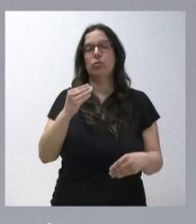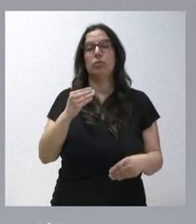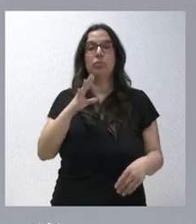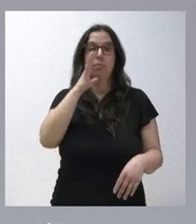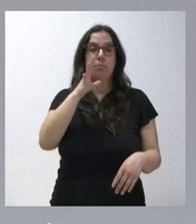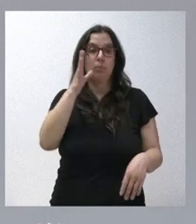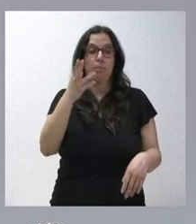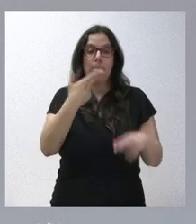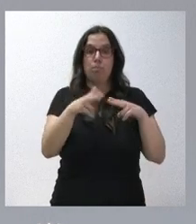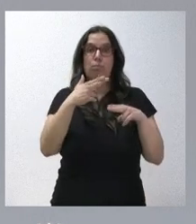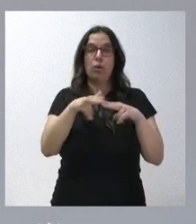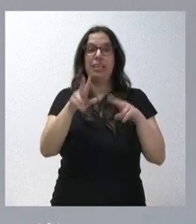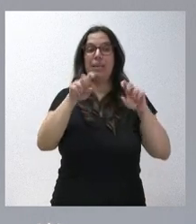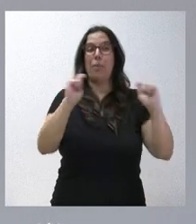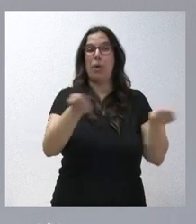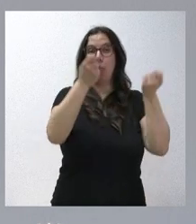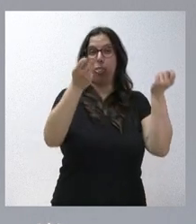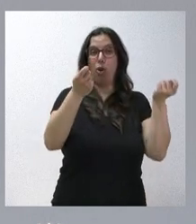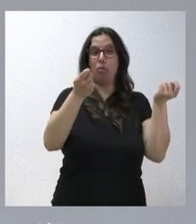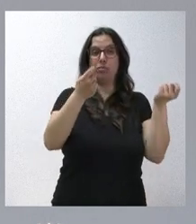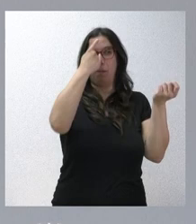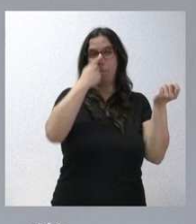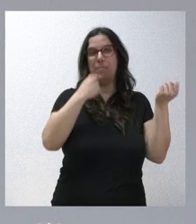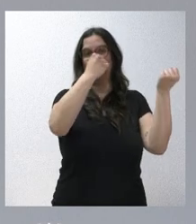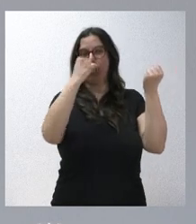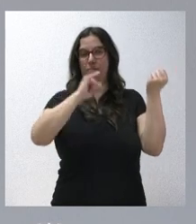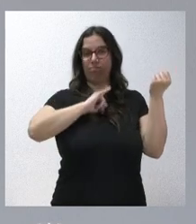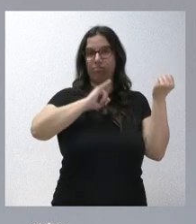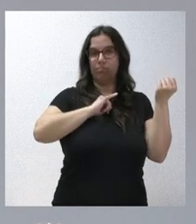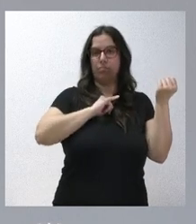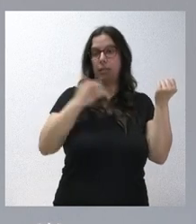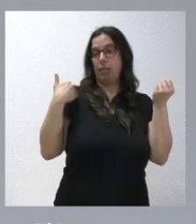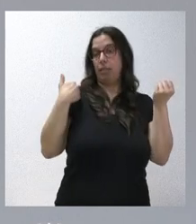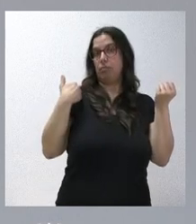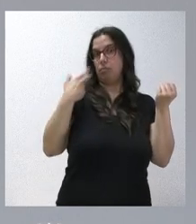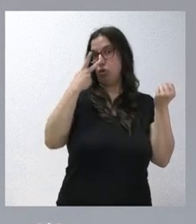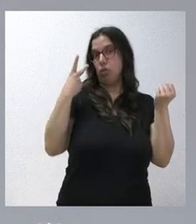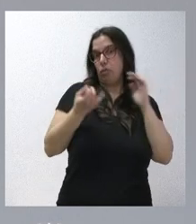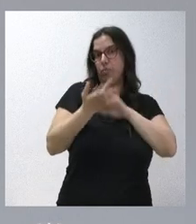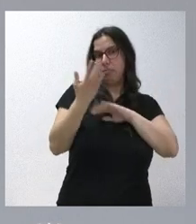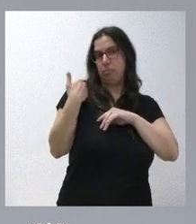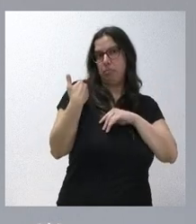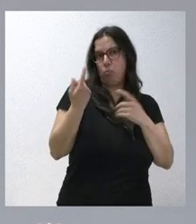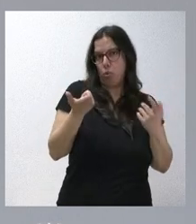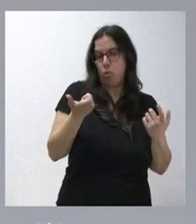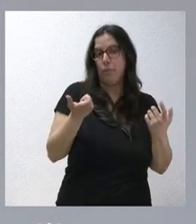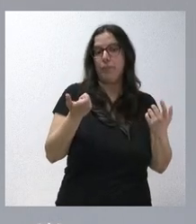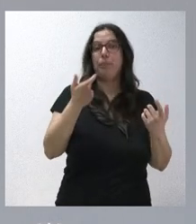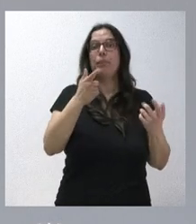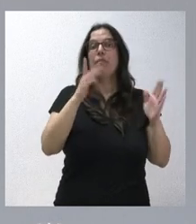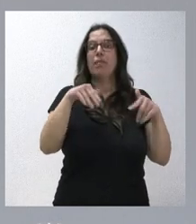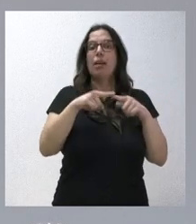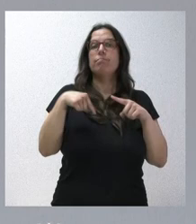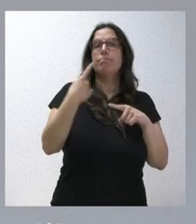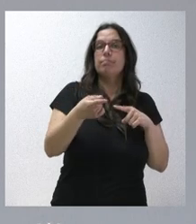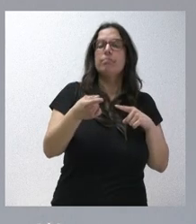esta política de promoción de la identidad institucional nació hace do años hace relativamente poco ha sido generar una serie